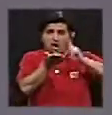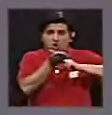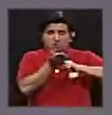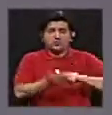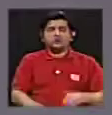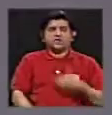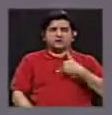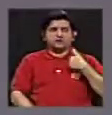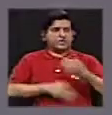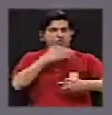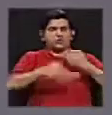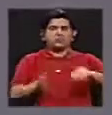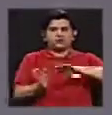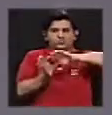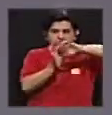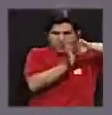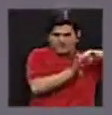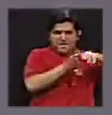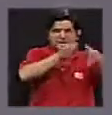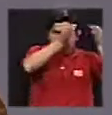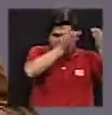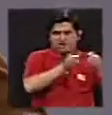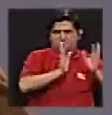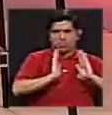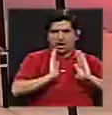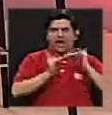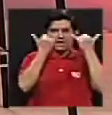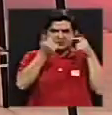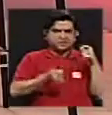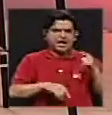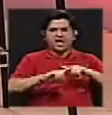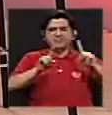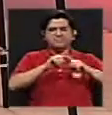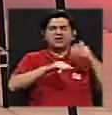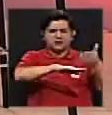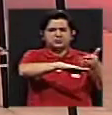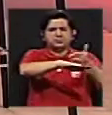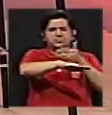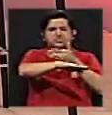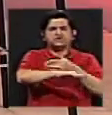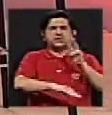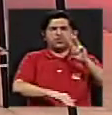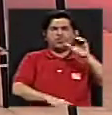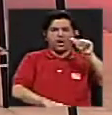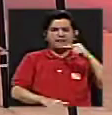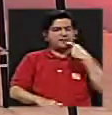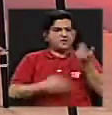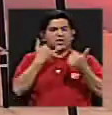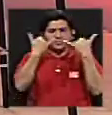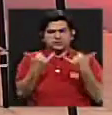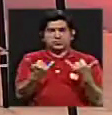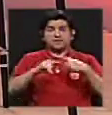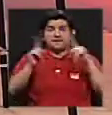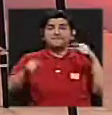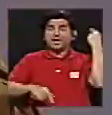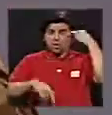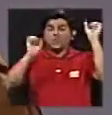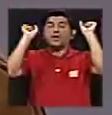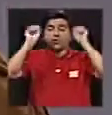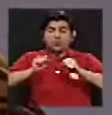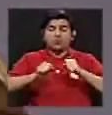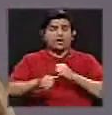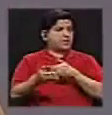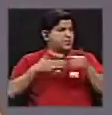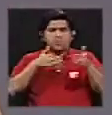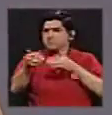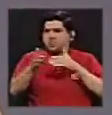una disputa aparte en los tribunales, que en eso ya hay muchas cosas avanzadas, don Walter lo ha explicado, pero el Estado puede,